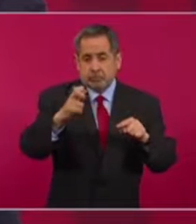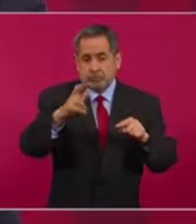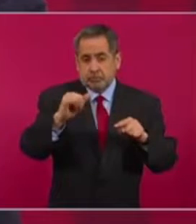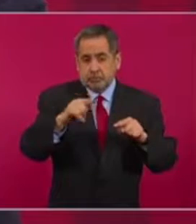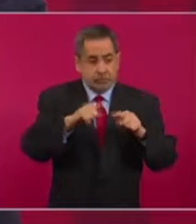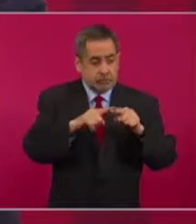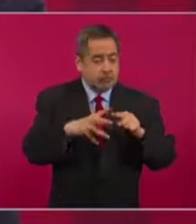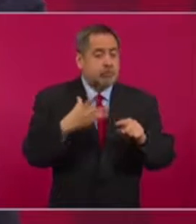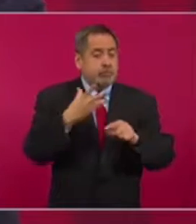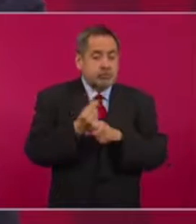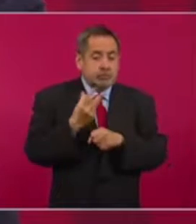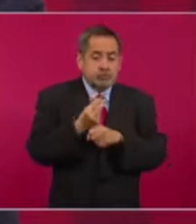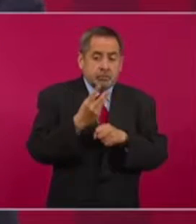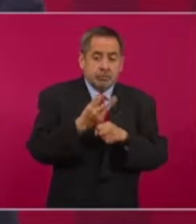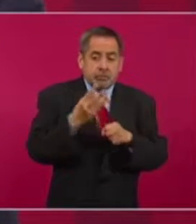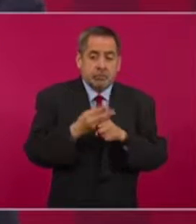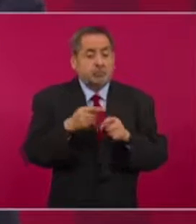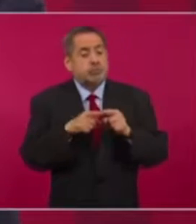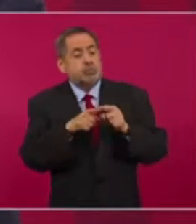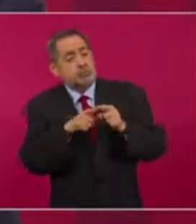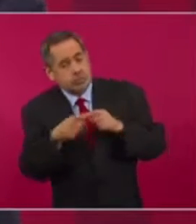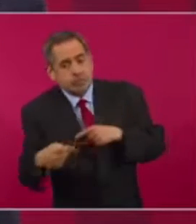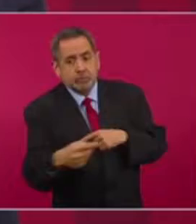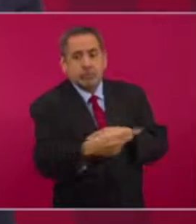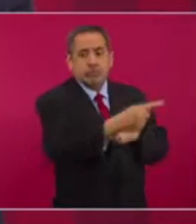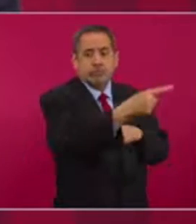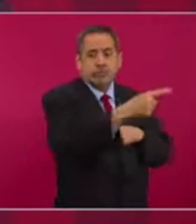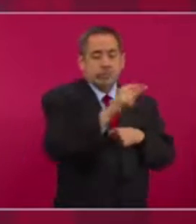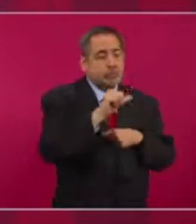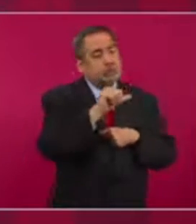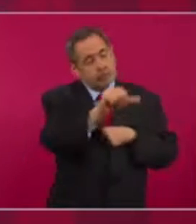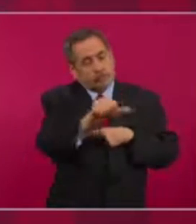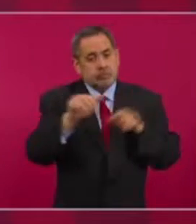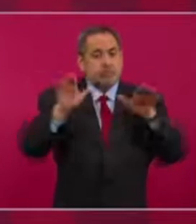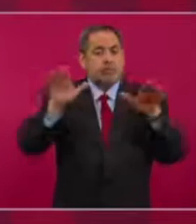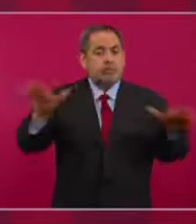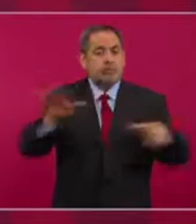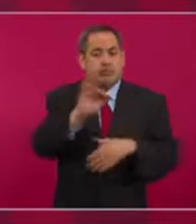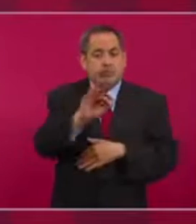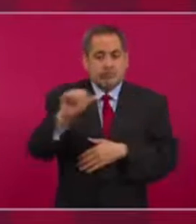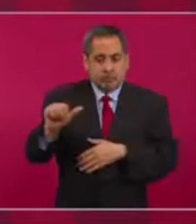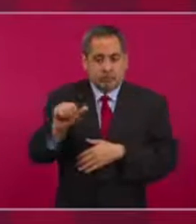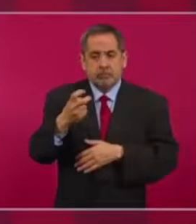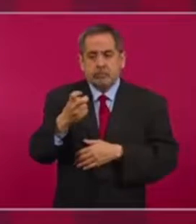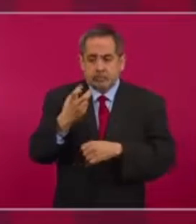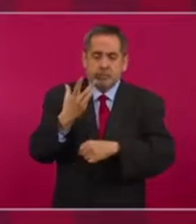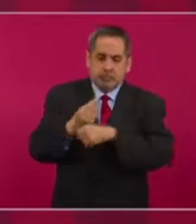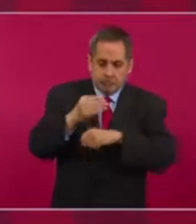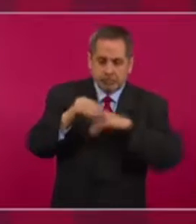Ángeles. Tenemos con ellos ese acuerdo y se está trabajando